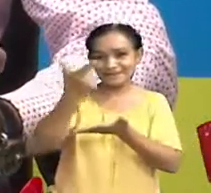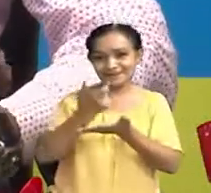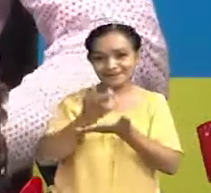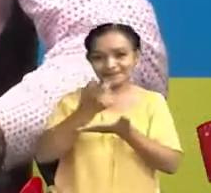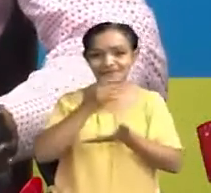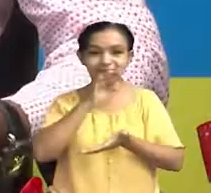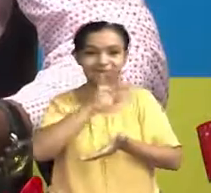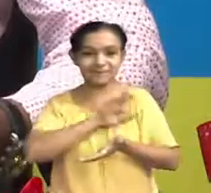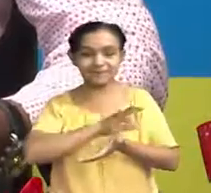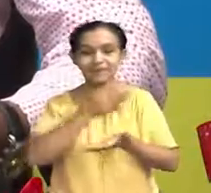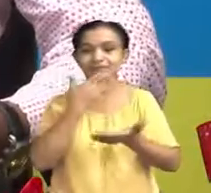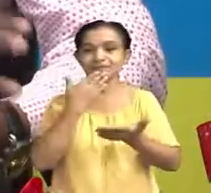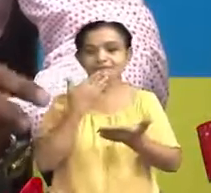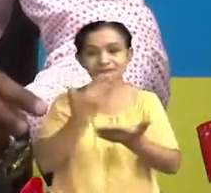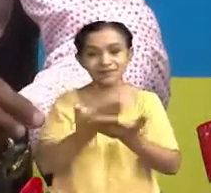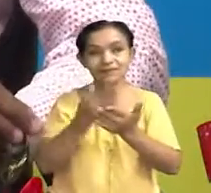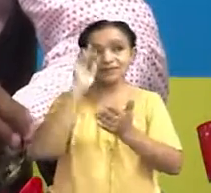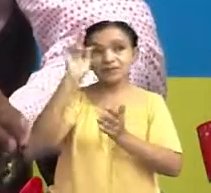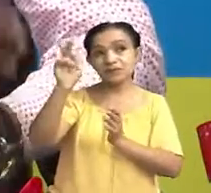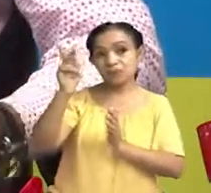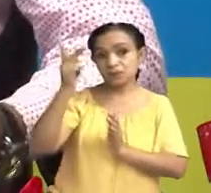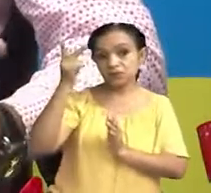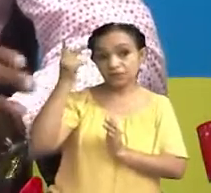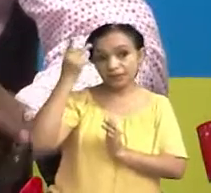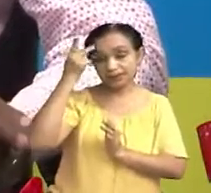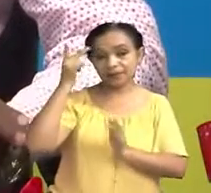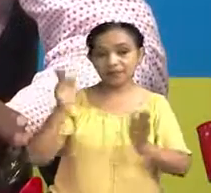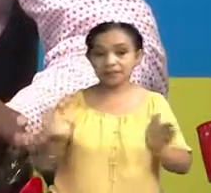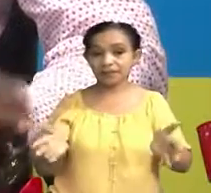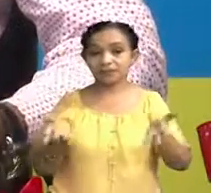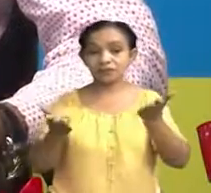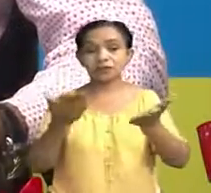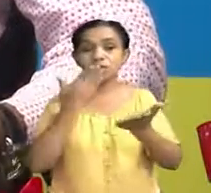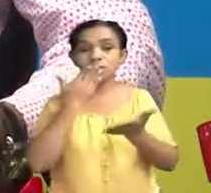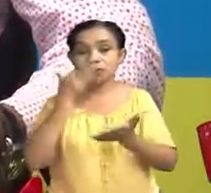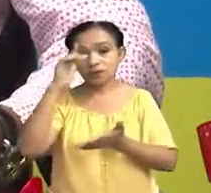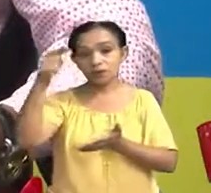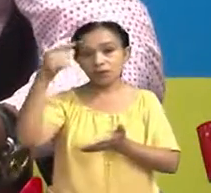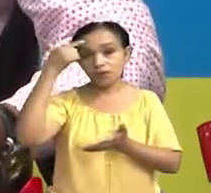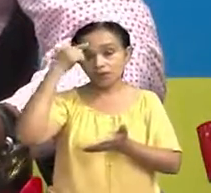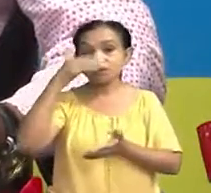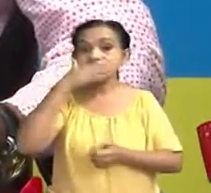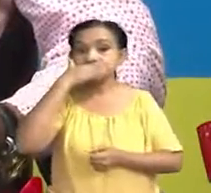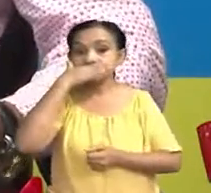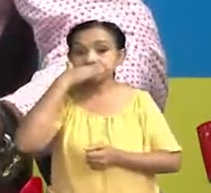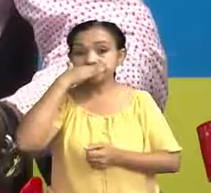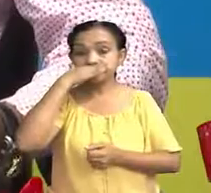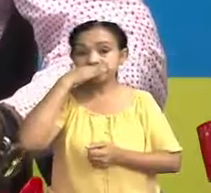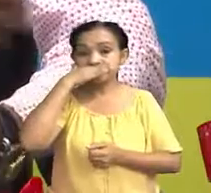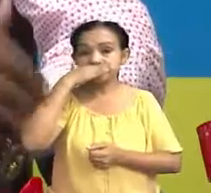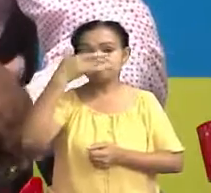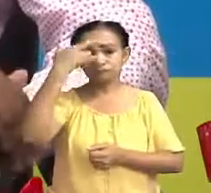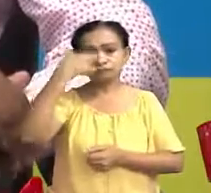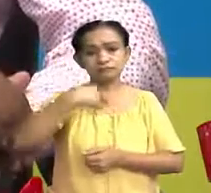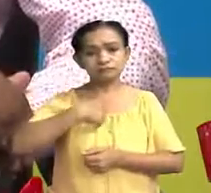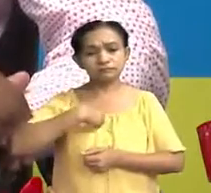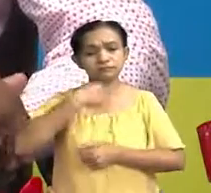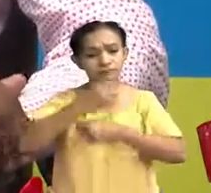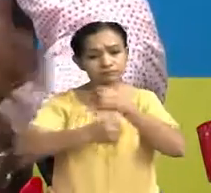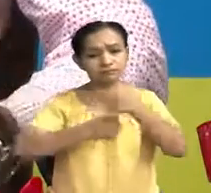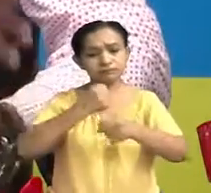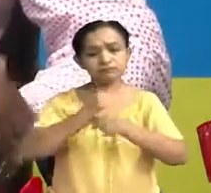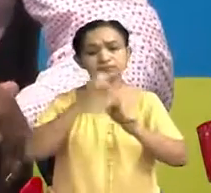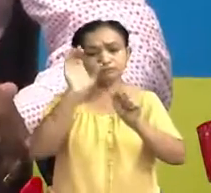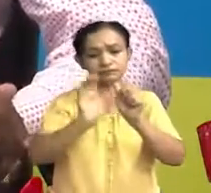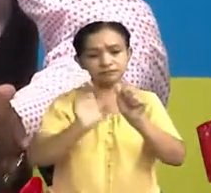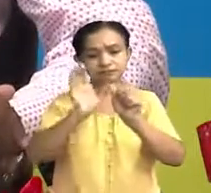mes gracias a esa política que impulsa el buen gobierno sandinista y que cumple con una responsabilidad todos los años